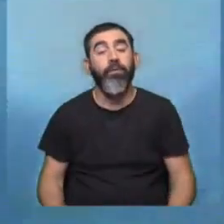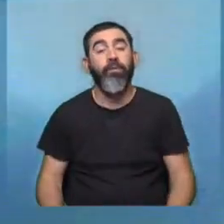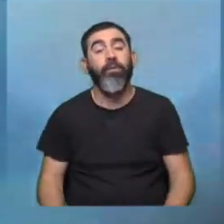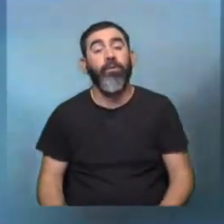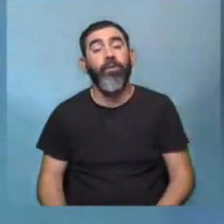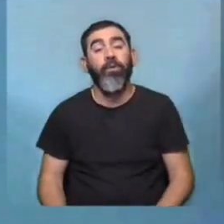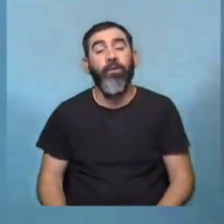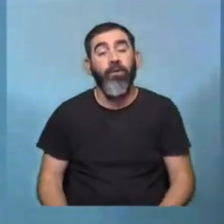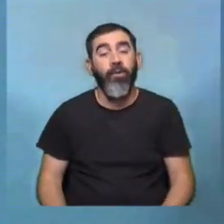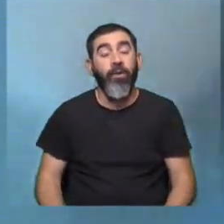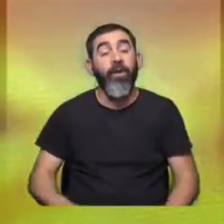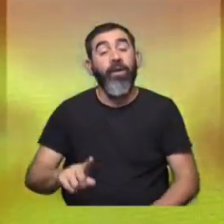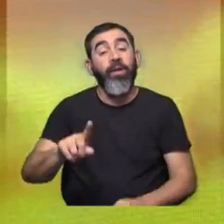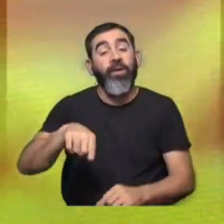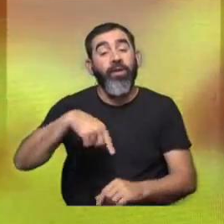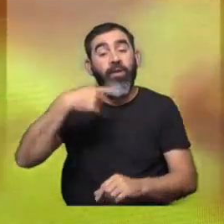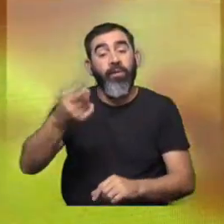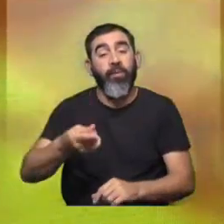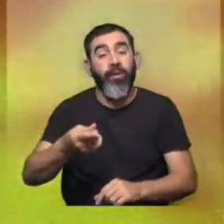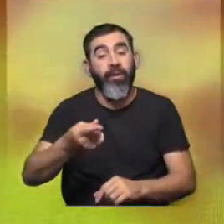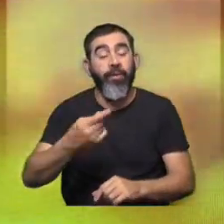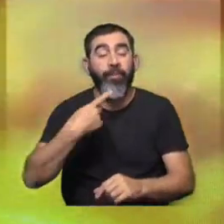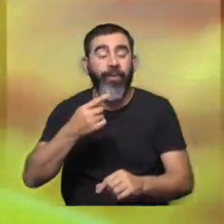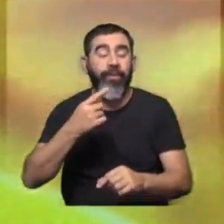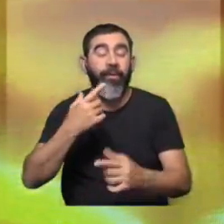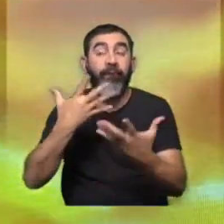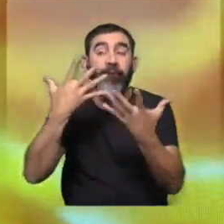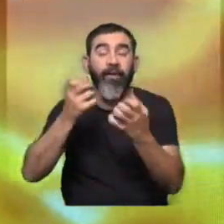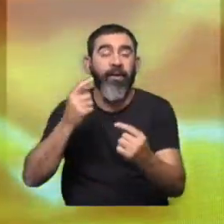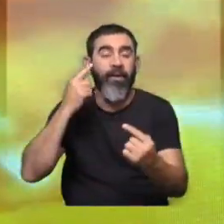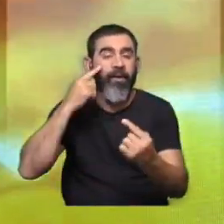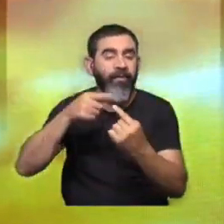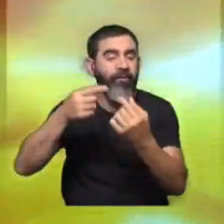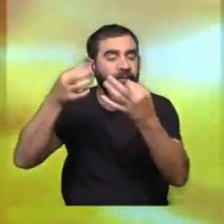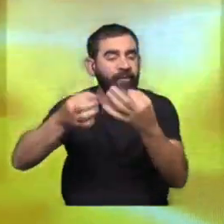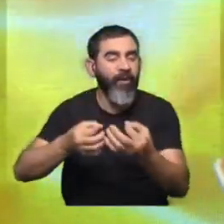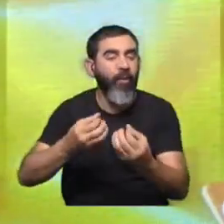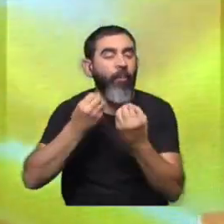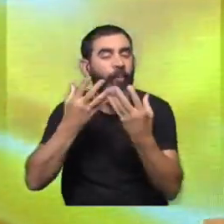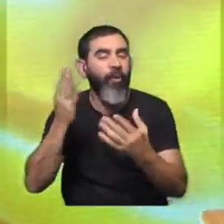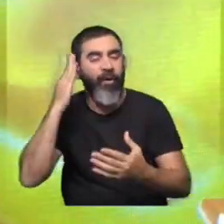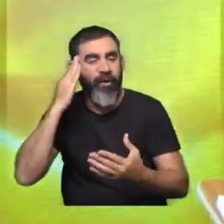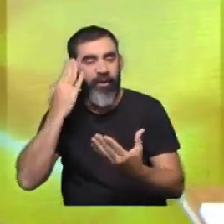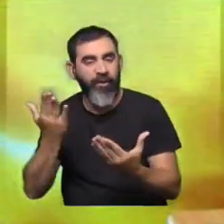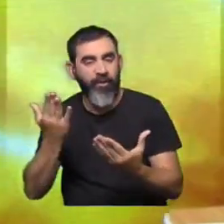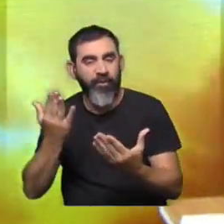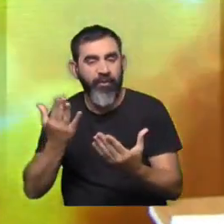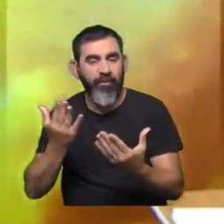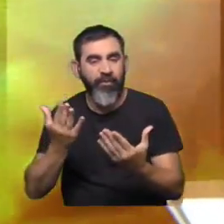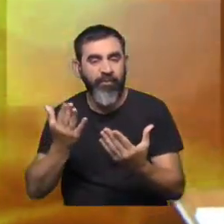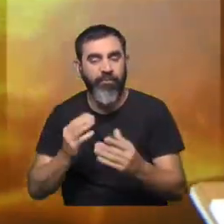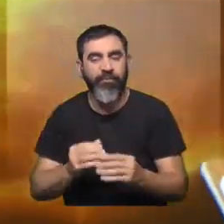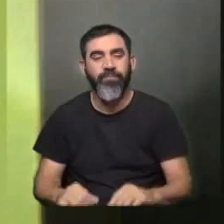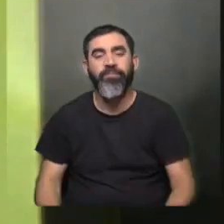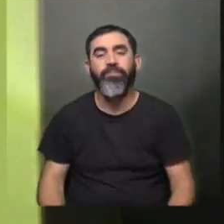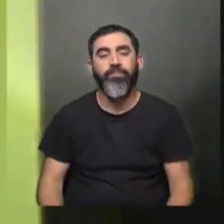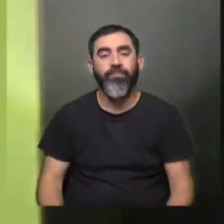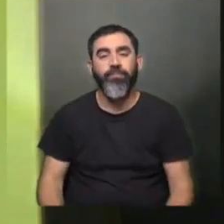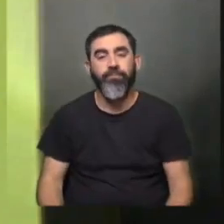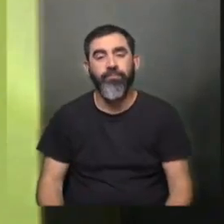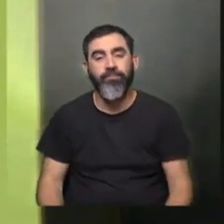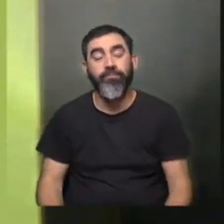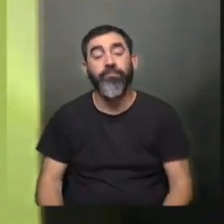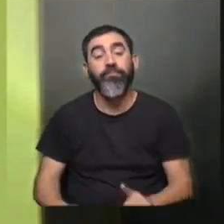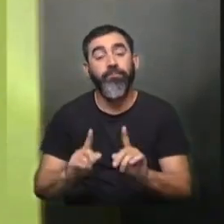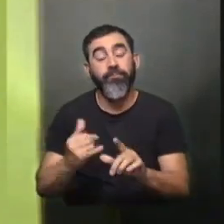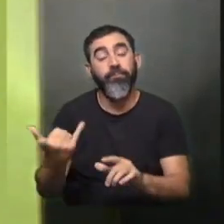parte de la sustancia, para después, si se busca un efecto en particular, saber a qué atribuírselo y tratar de ir por un lado sintético, ¿no? Claro, bueno, ahí ella nos